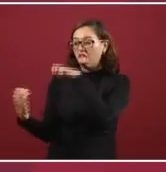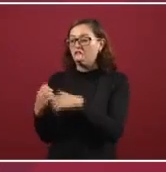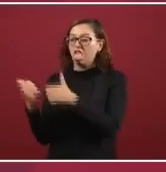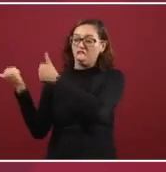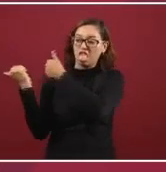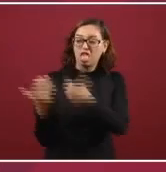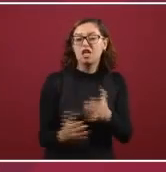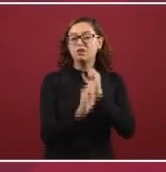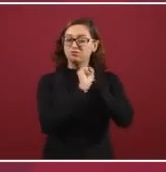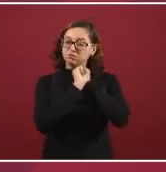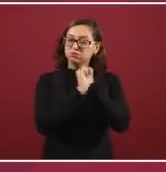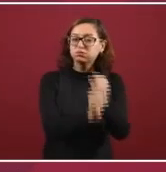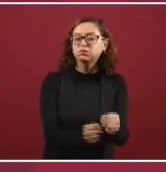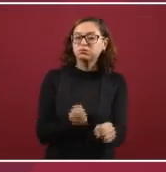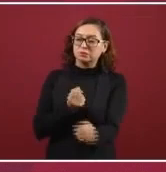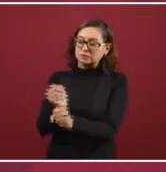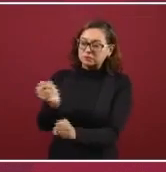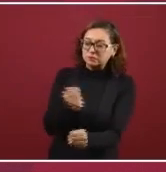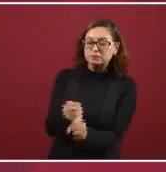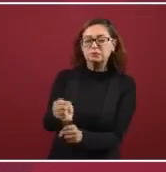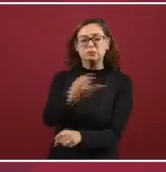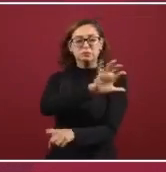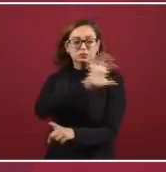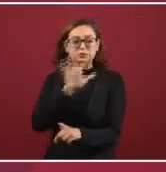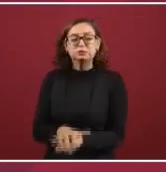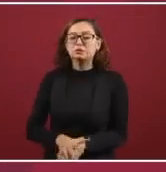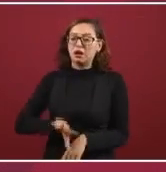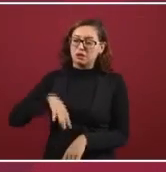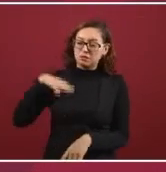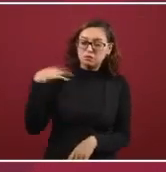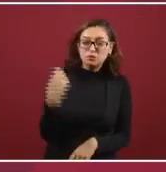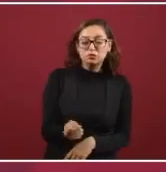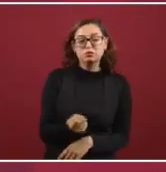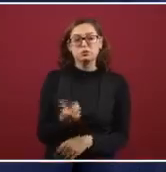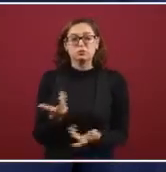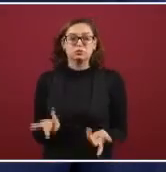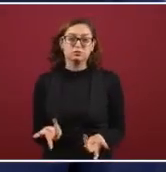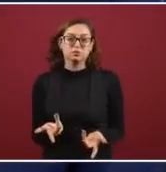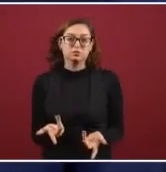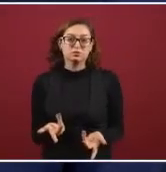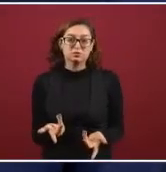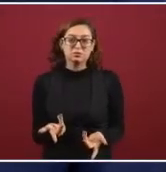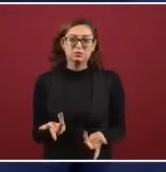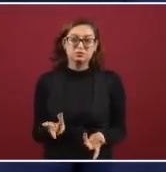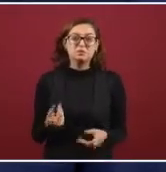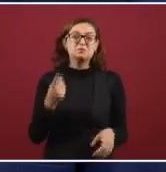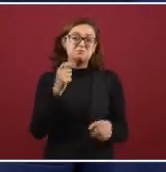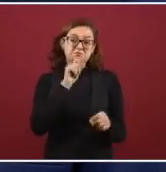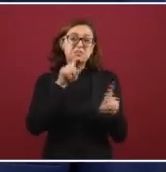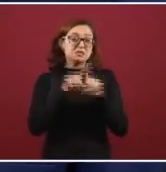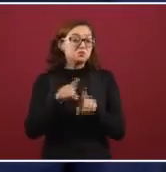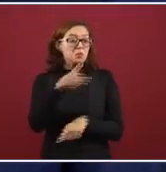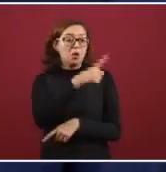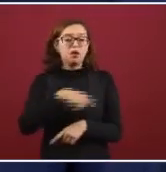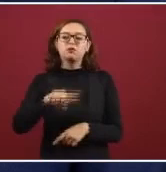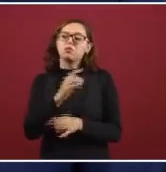maltratados por quienes los enganchan.